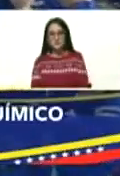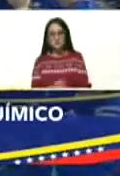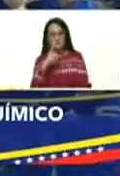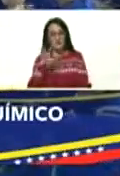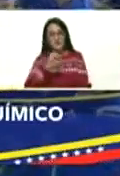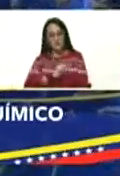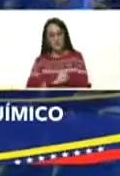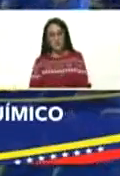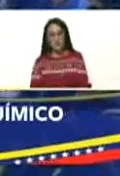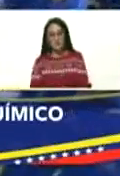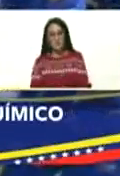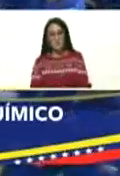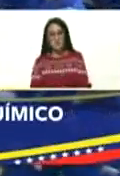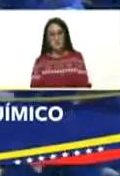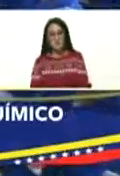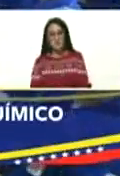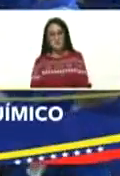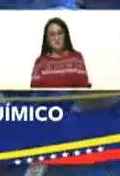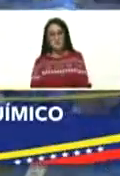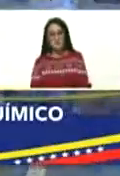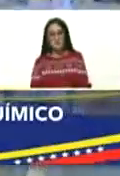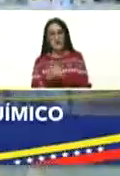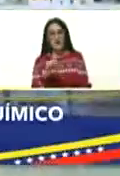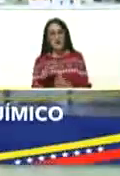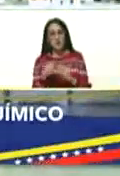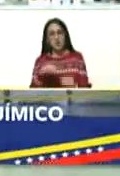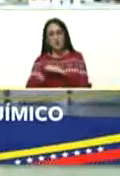cuenta? Lo tienen todo.